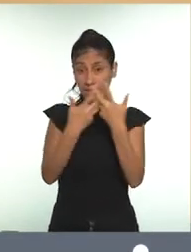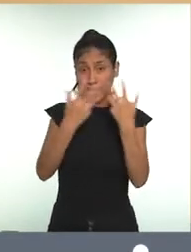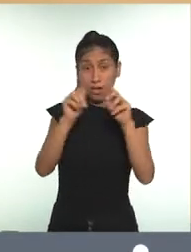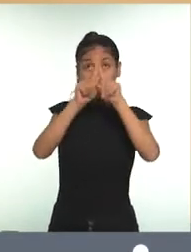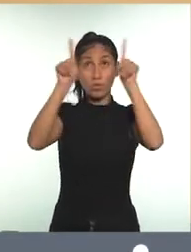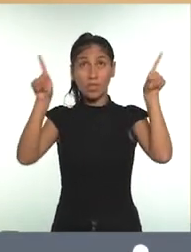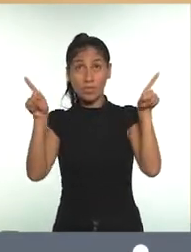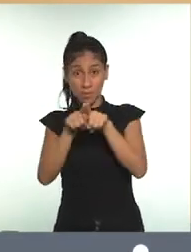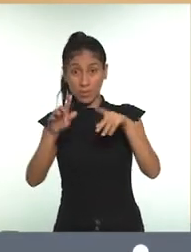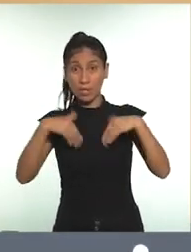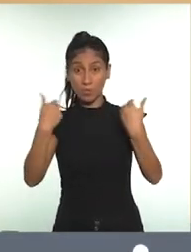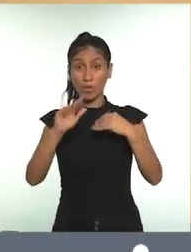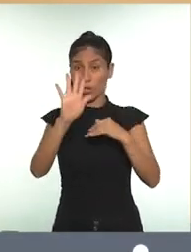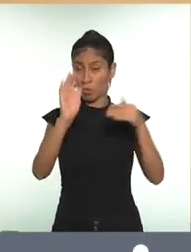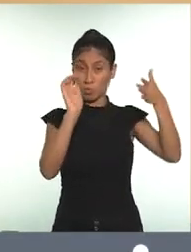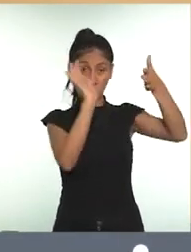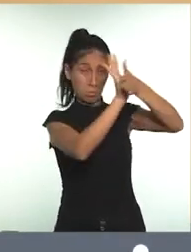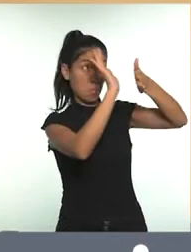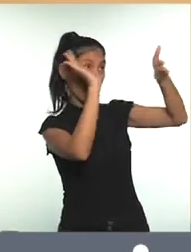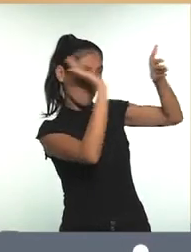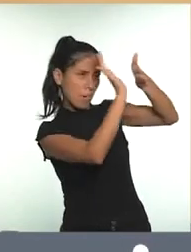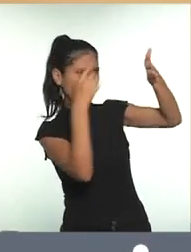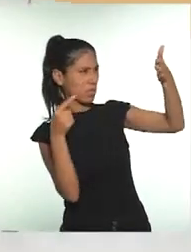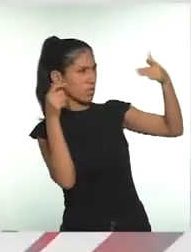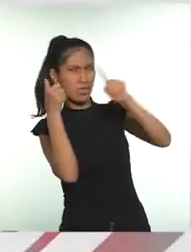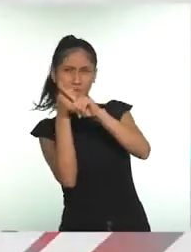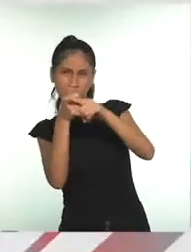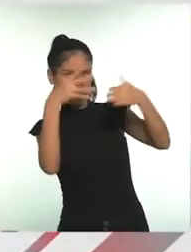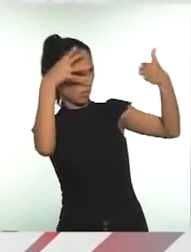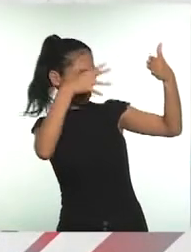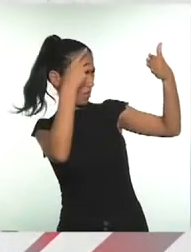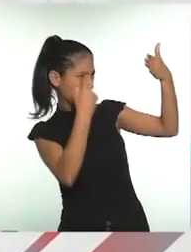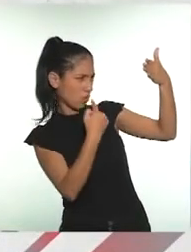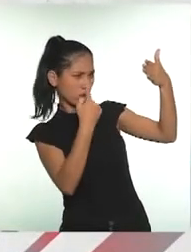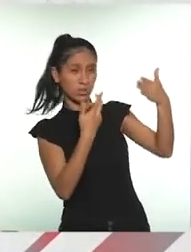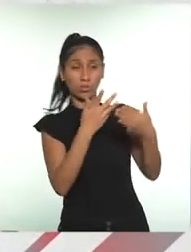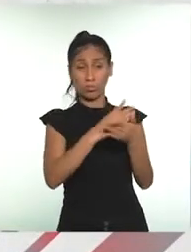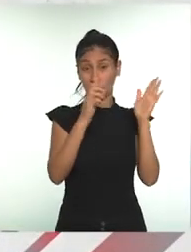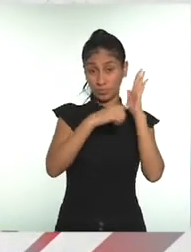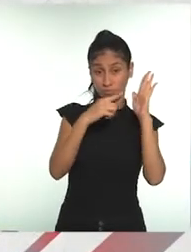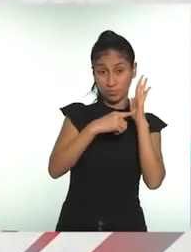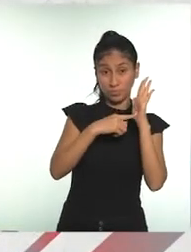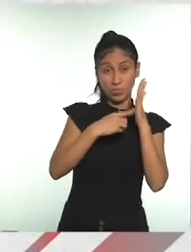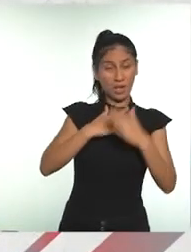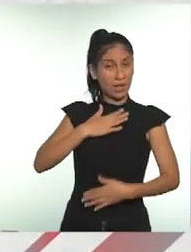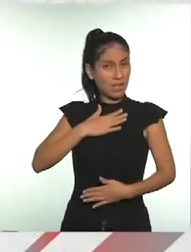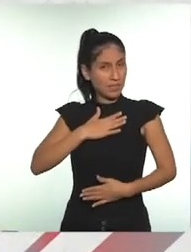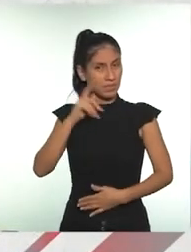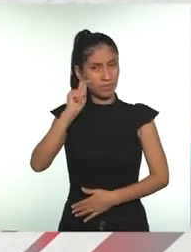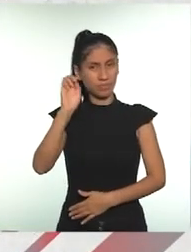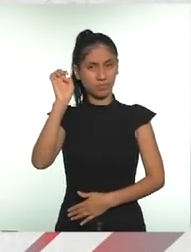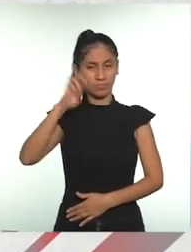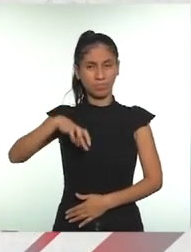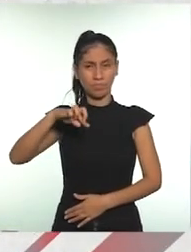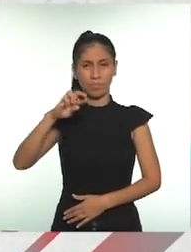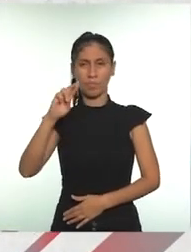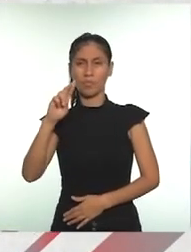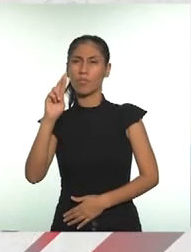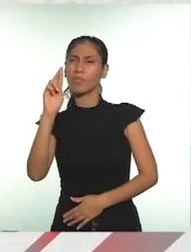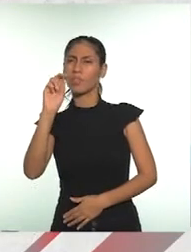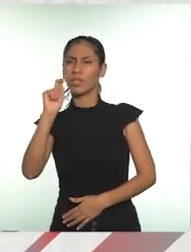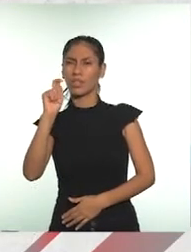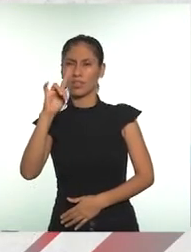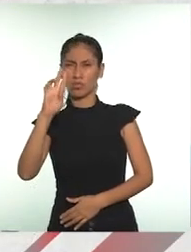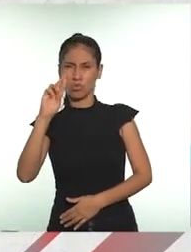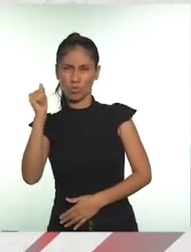que pueda pegarla en un lugar estratégico en la casa. Esta escala se refiere a la temperatura corporal y se da en grados Celsius o